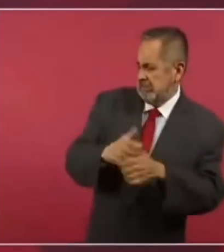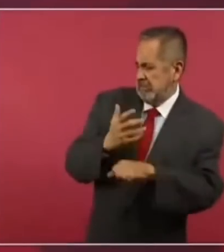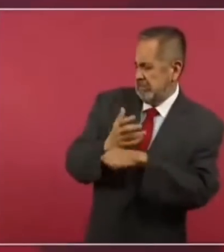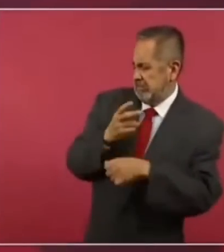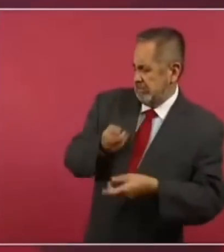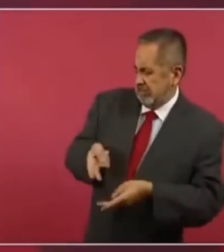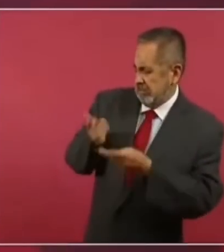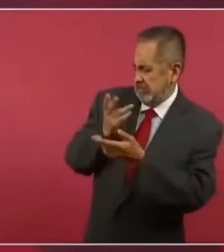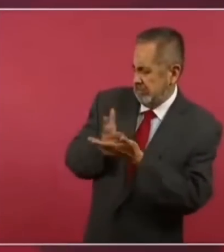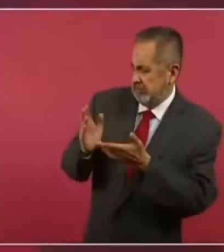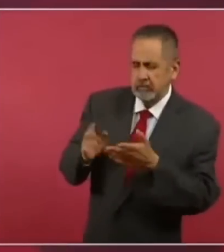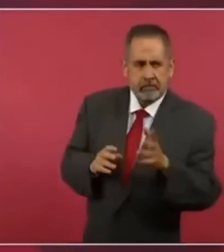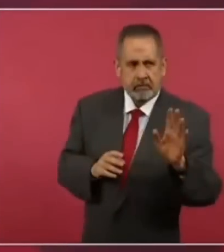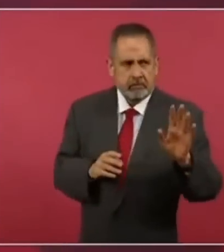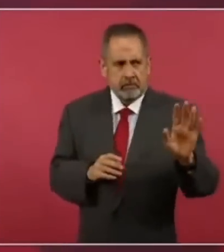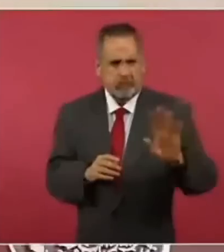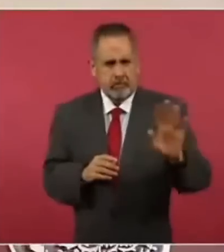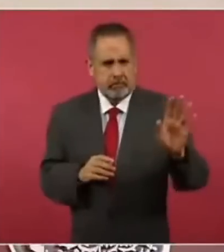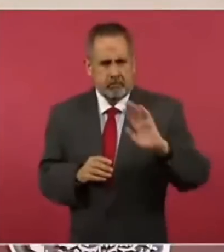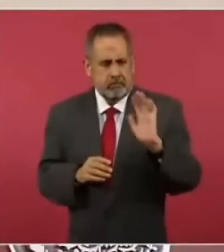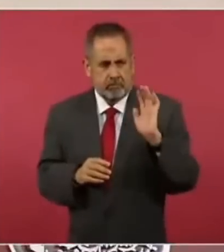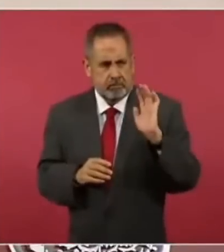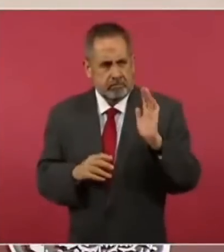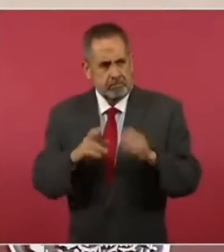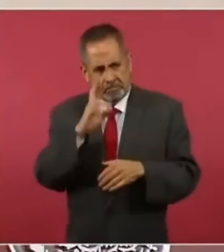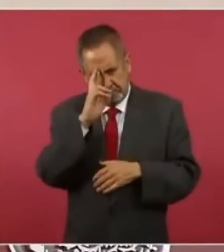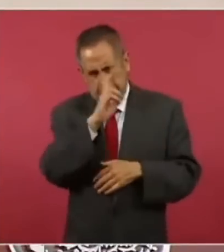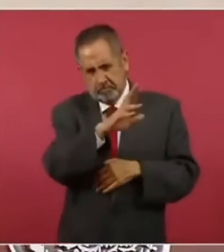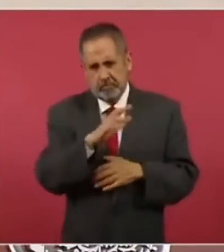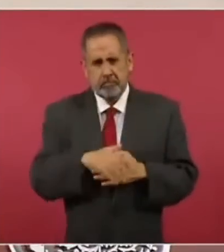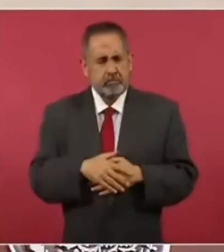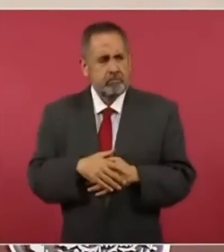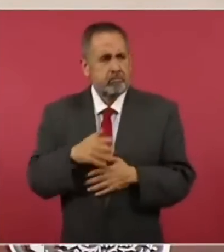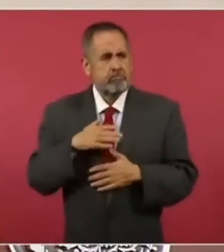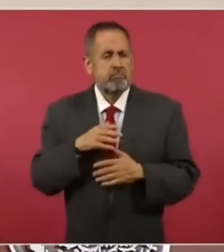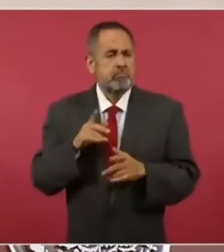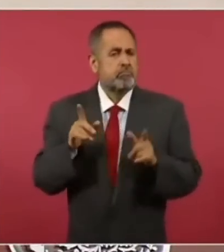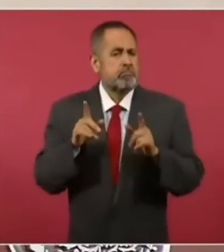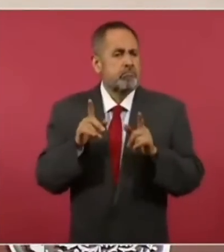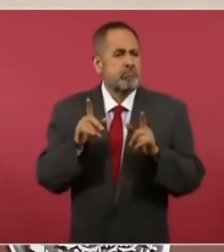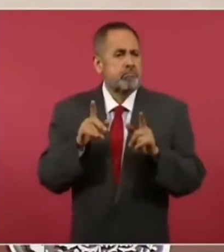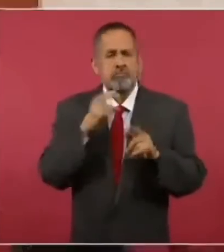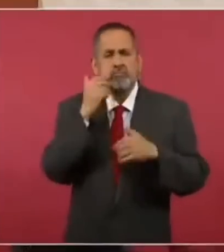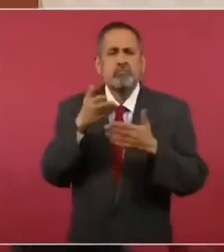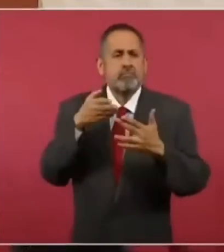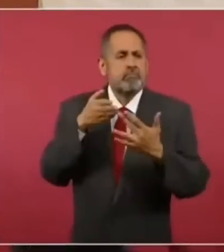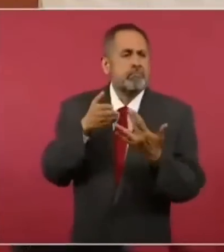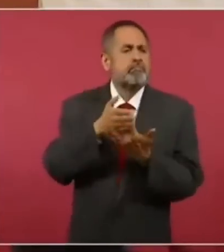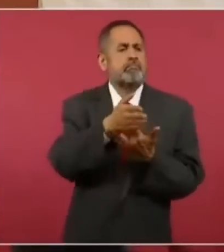interna de Estados Unidos. Estamos violando nuestra política exterior de no intervención.